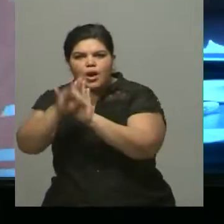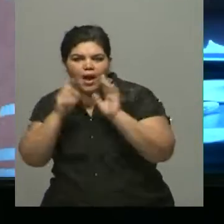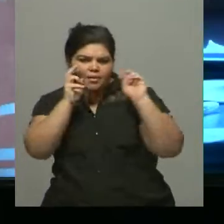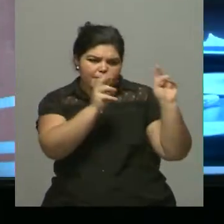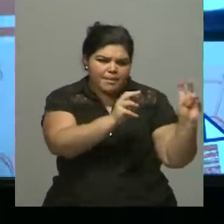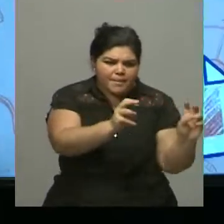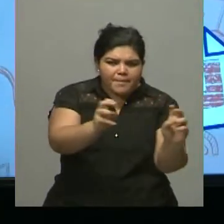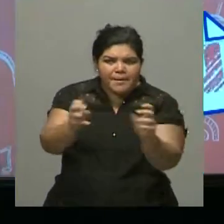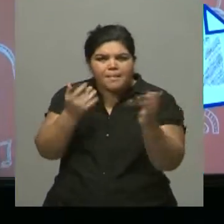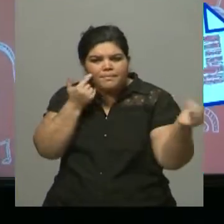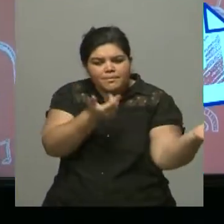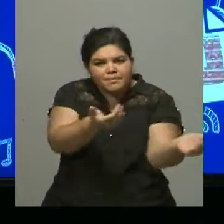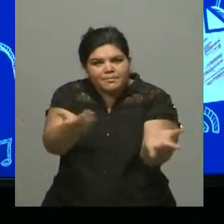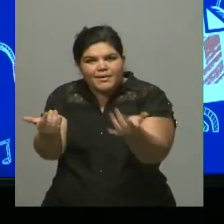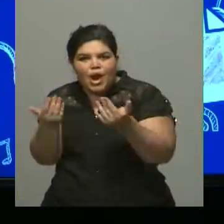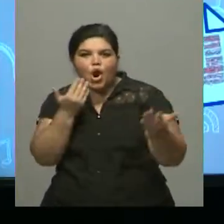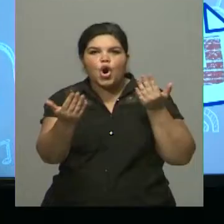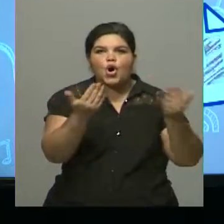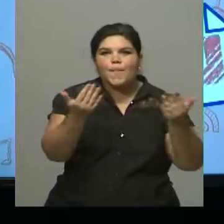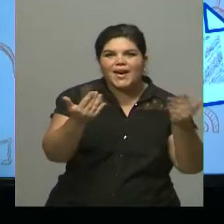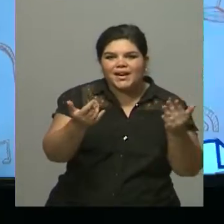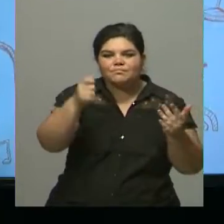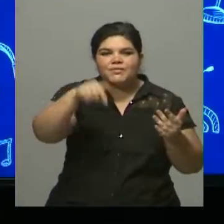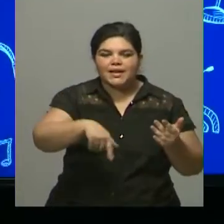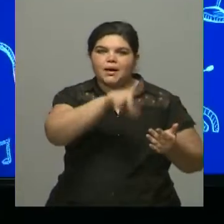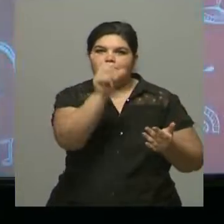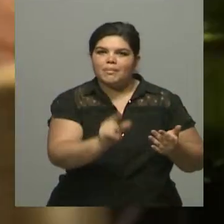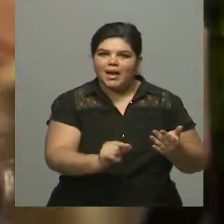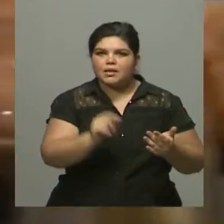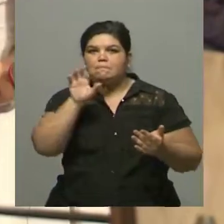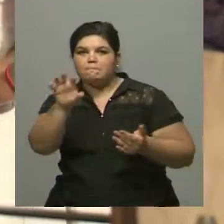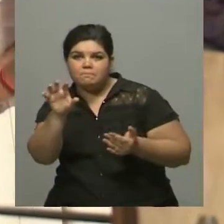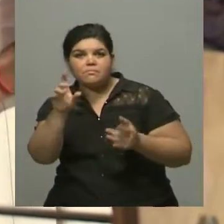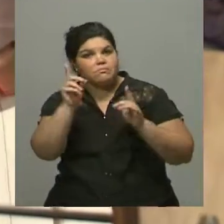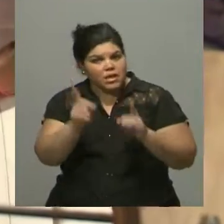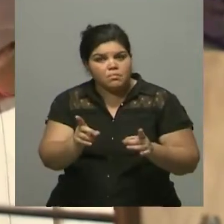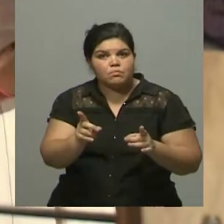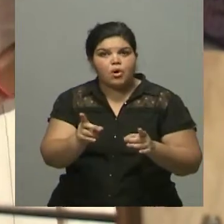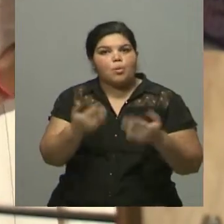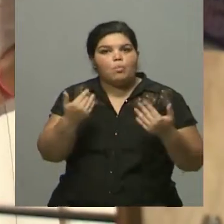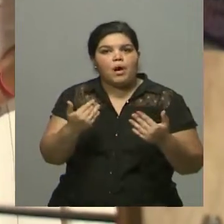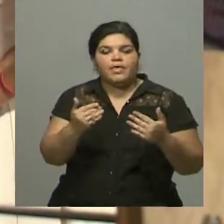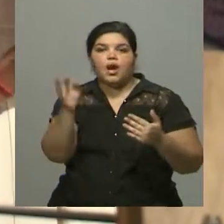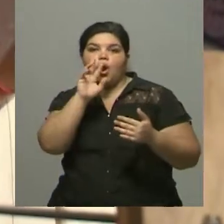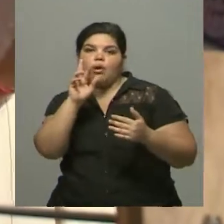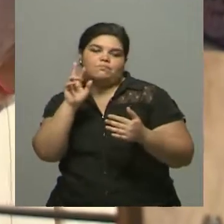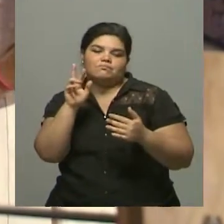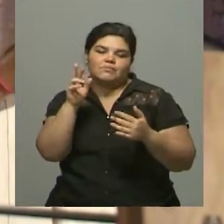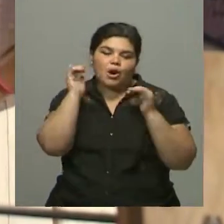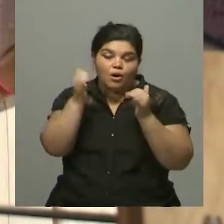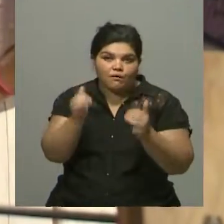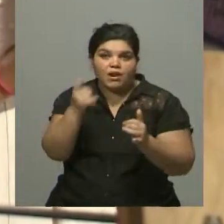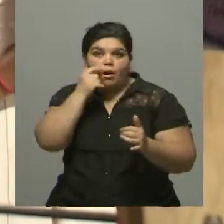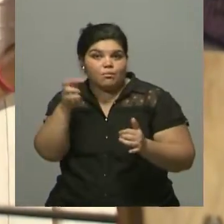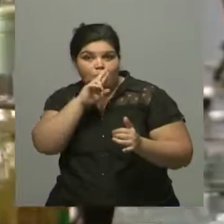laboral en nuestro país, de nuestra provincia, bueno, lo de los jóvenes va por arriba de esa media. Entonces, bueno, hay que pensar algo para